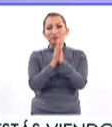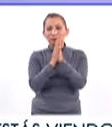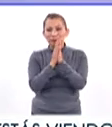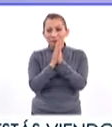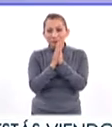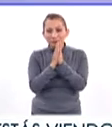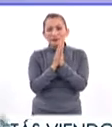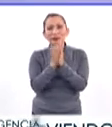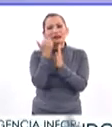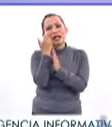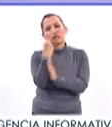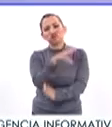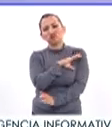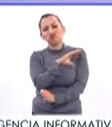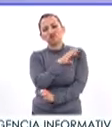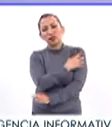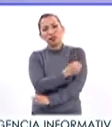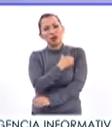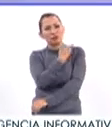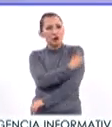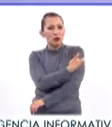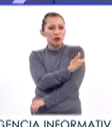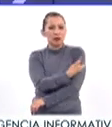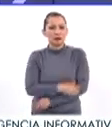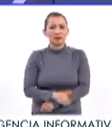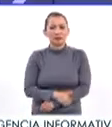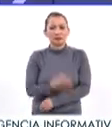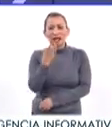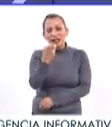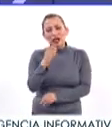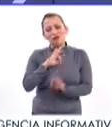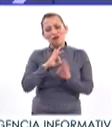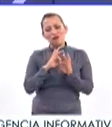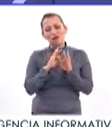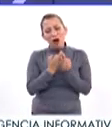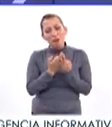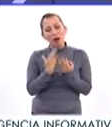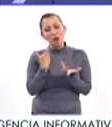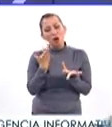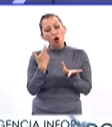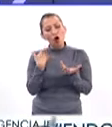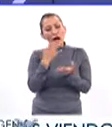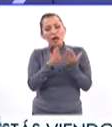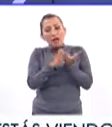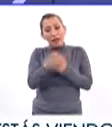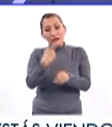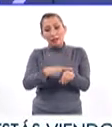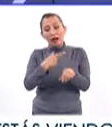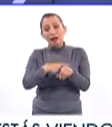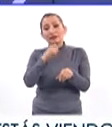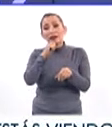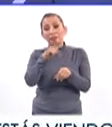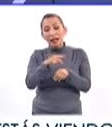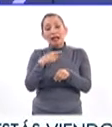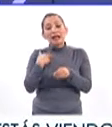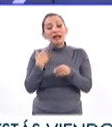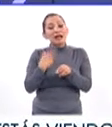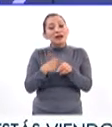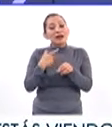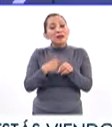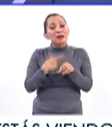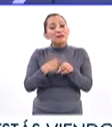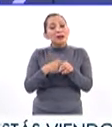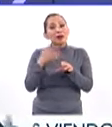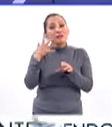favor, quieran mucho a sus hijos y vacúnenlos. Claro. Esa es la forma, no solamente le evitan una enfermedad al niño, le evitan